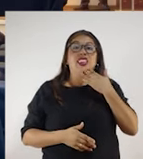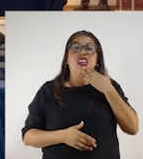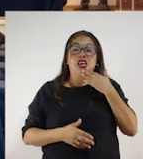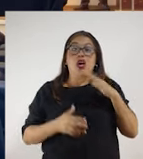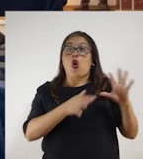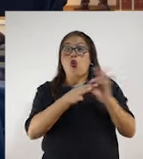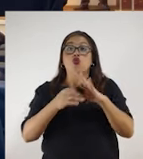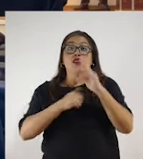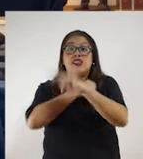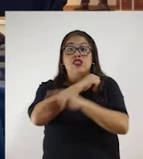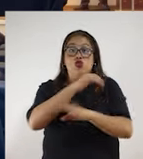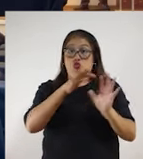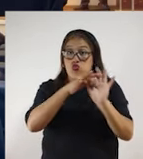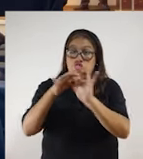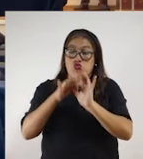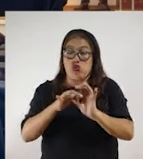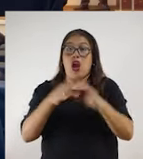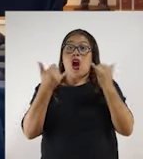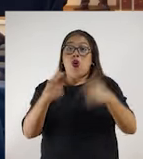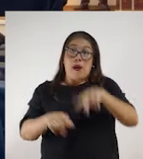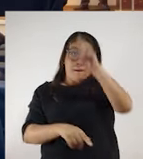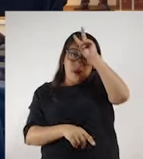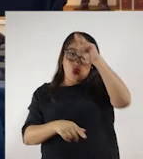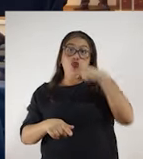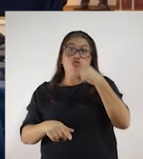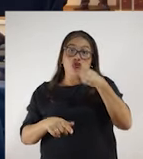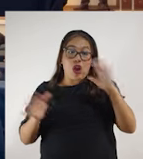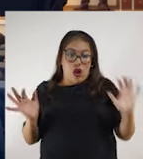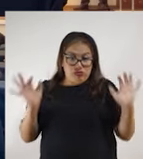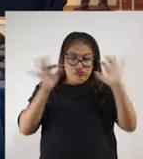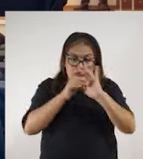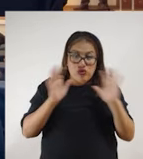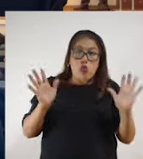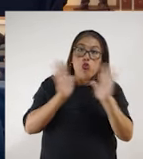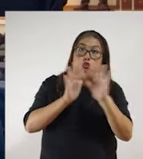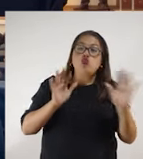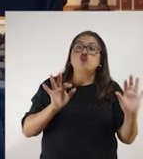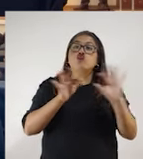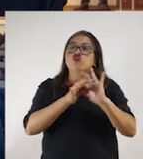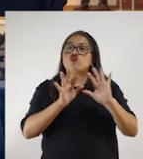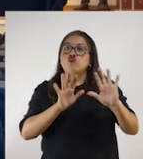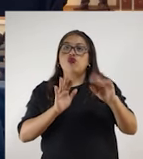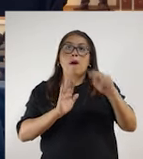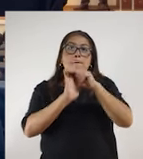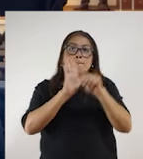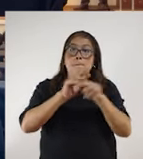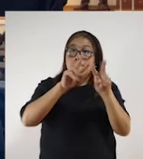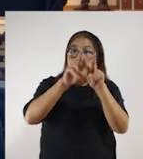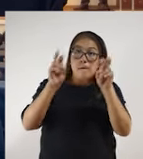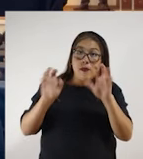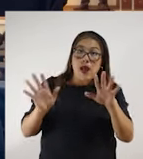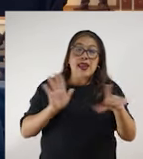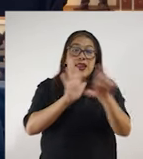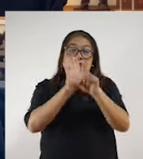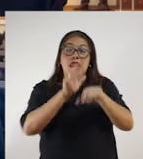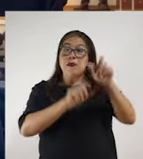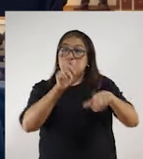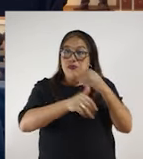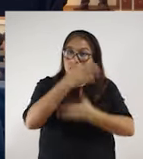Naciones Unidas, y el Perú, como se obligó a armonizar sus marcos normativos, emitió la Ley General de las Personas